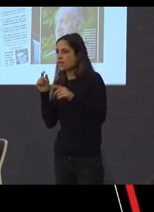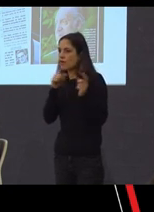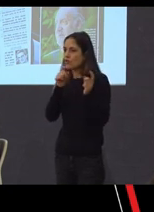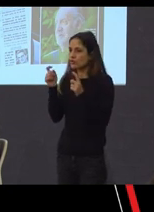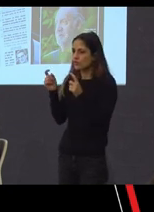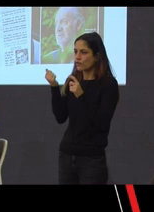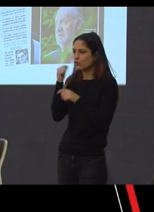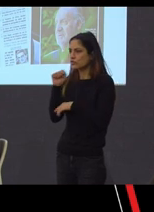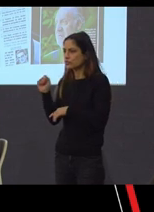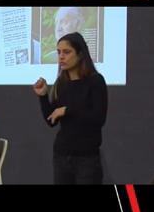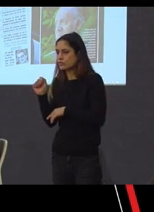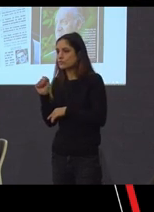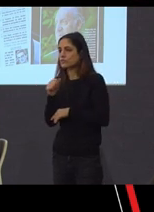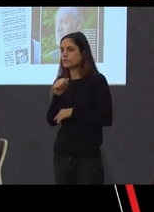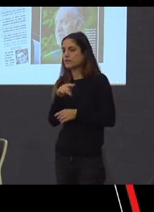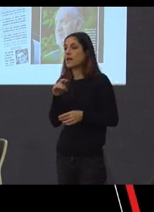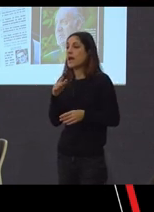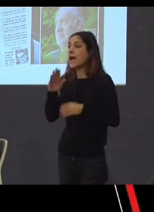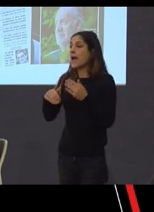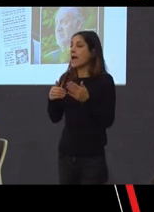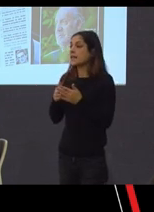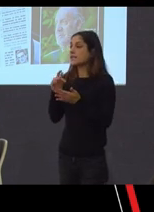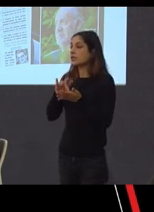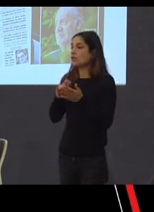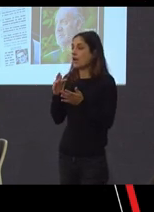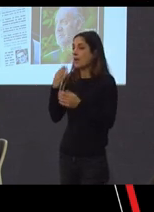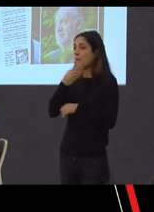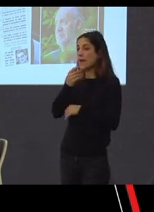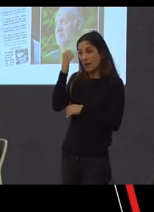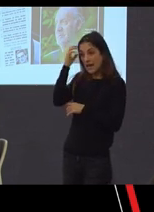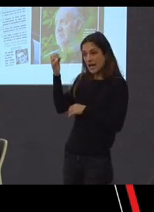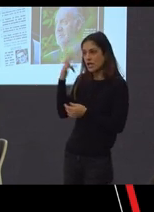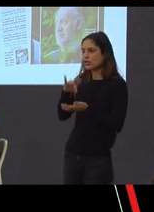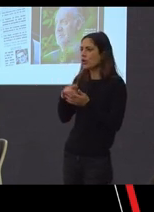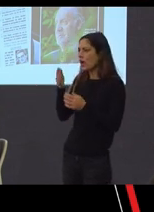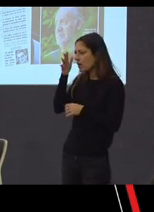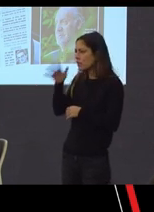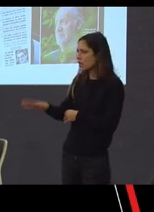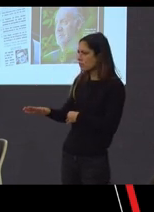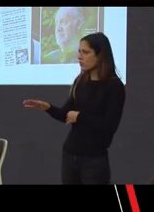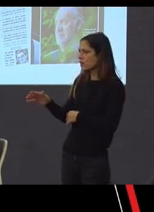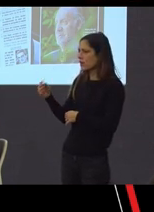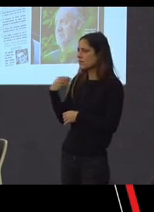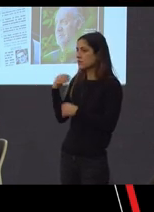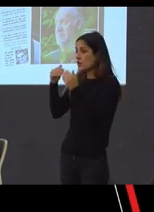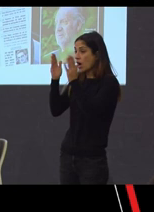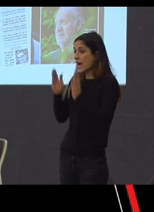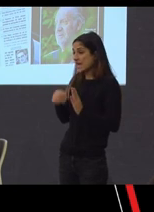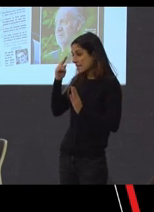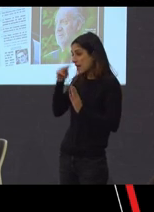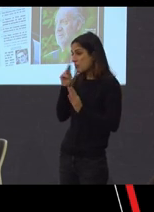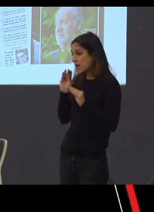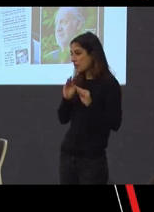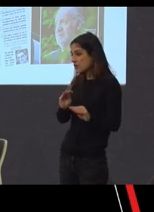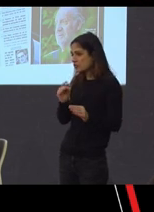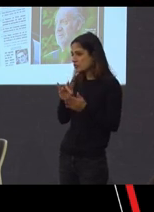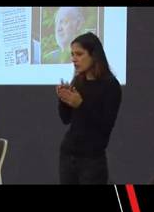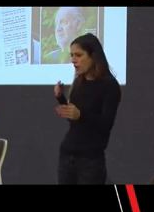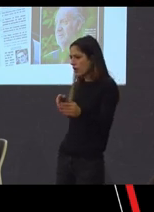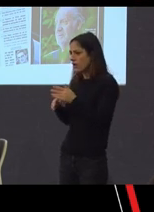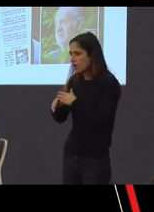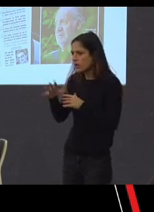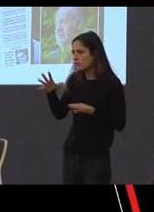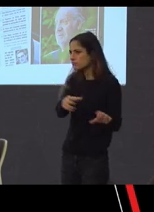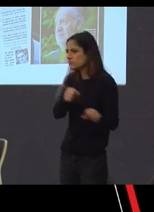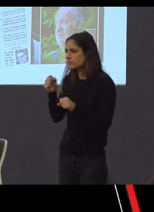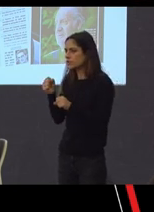Rey denunciou que entraron na súa casa, allanamiento de morada, na casa de seus pais, roubaron cousas,